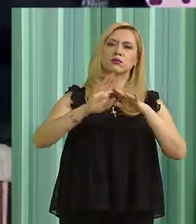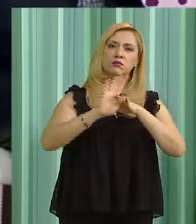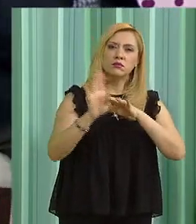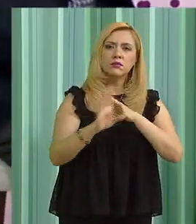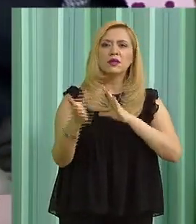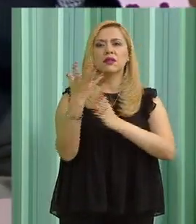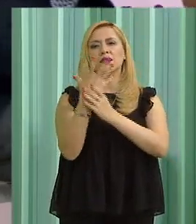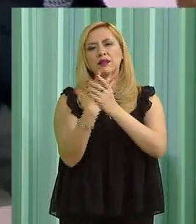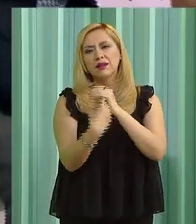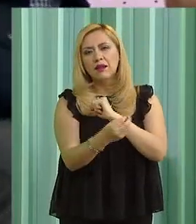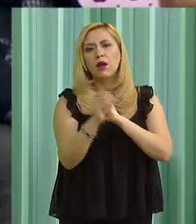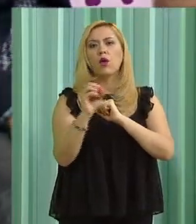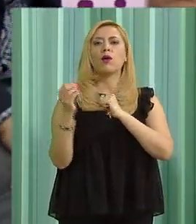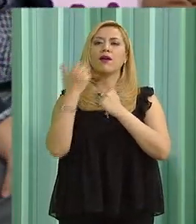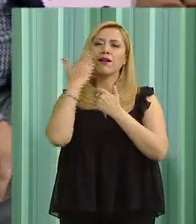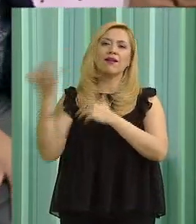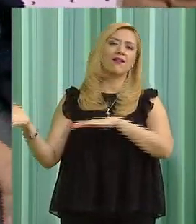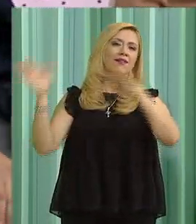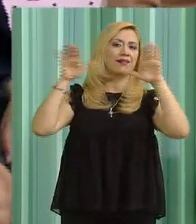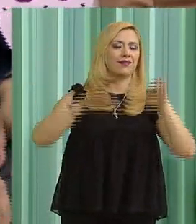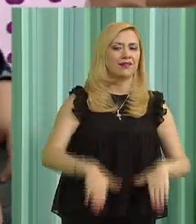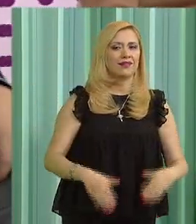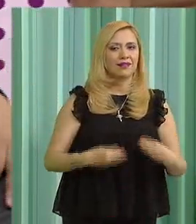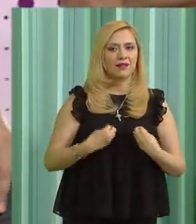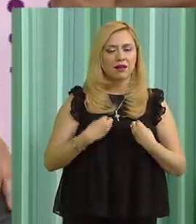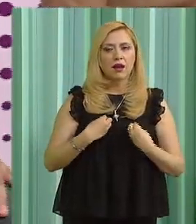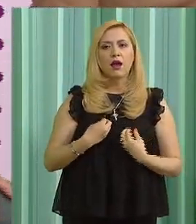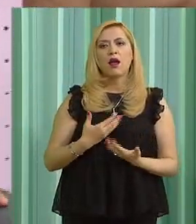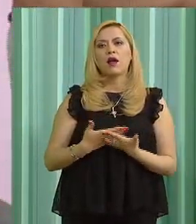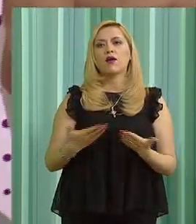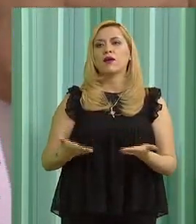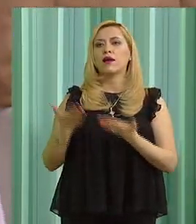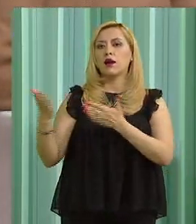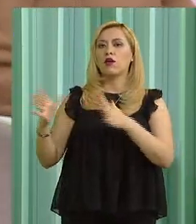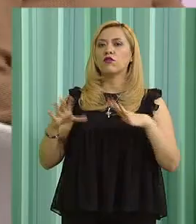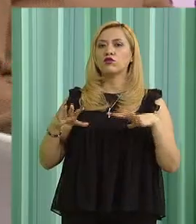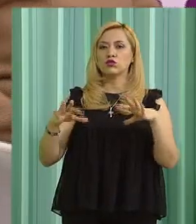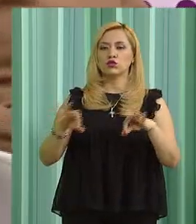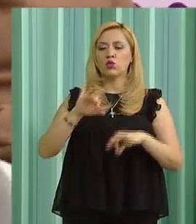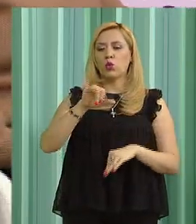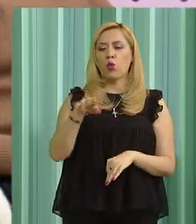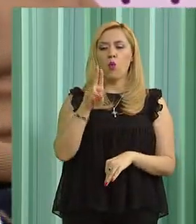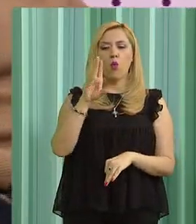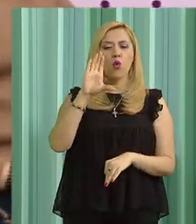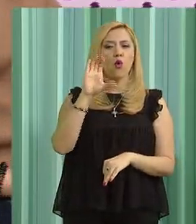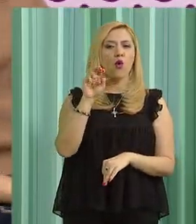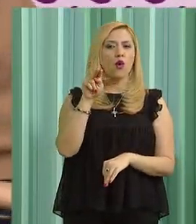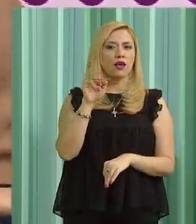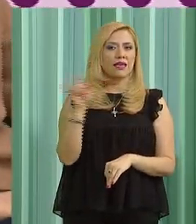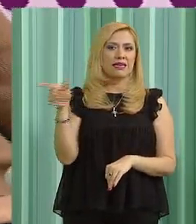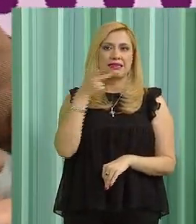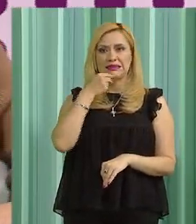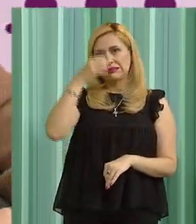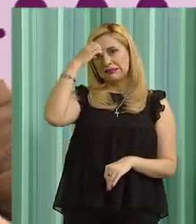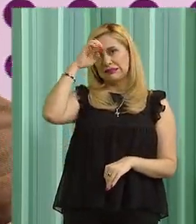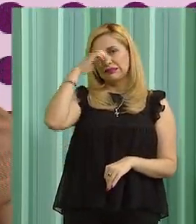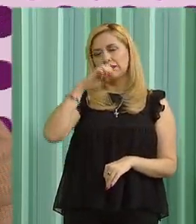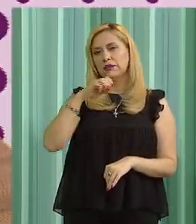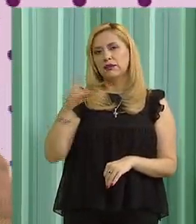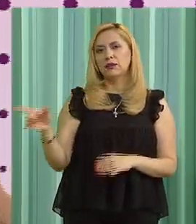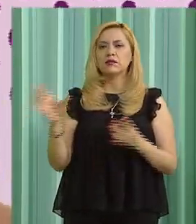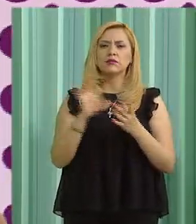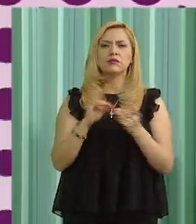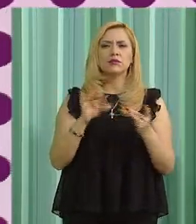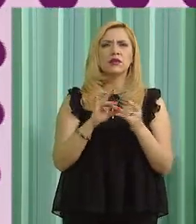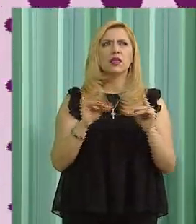solicitante de asilo. Retomo este bloque con Ariel de Fundación Juconi para que nos comparta un poco ya en el